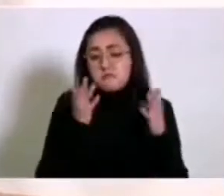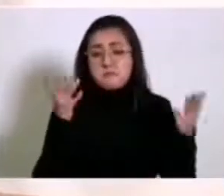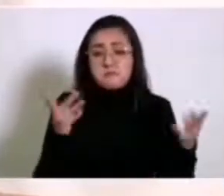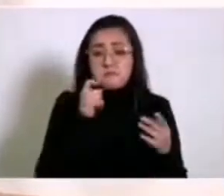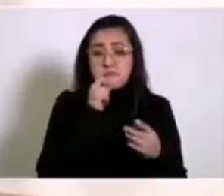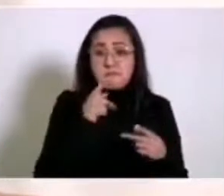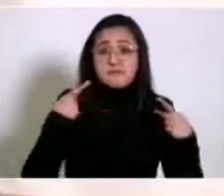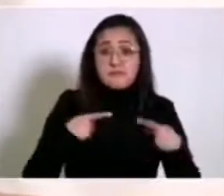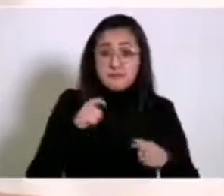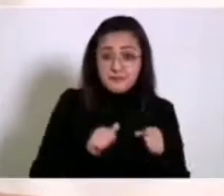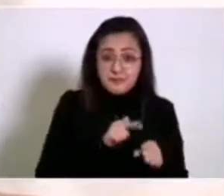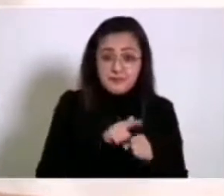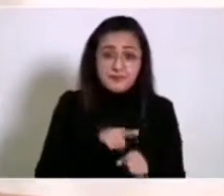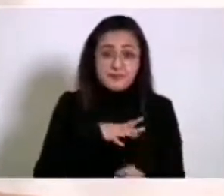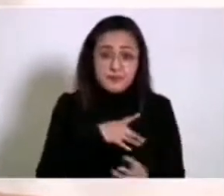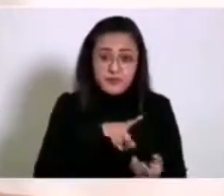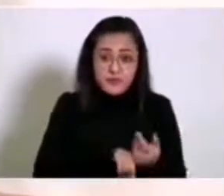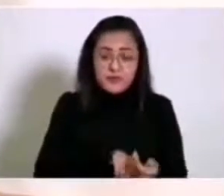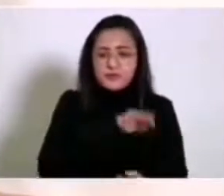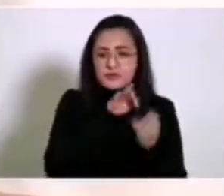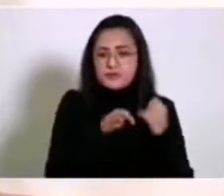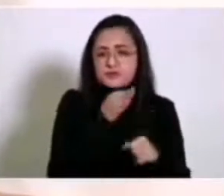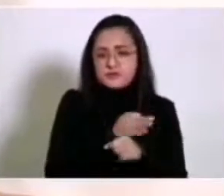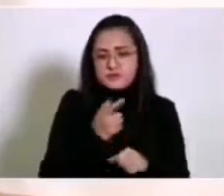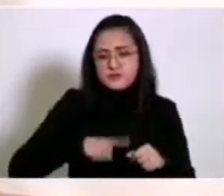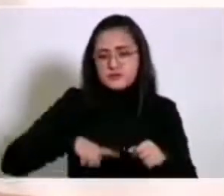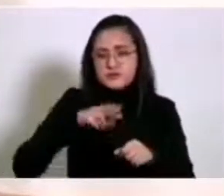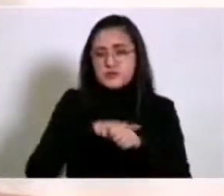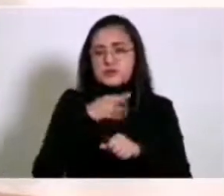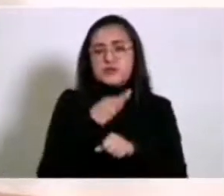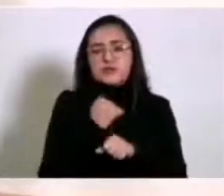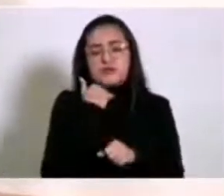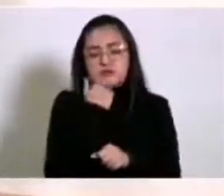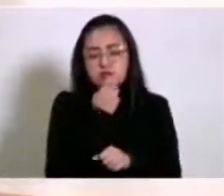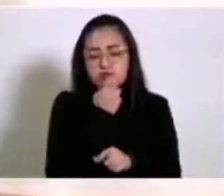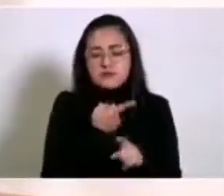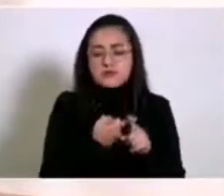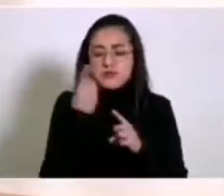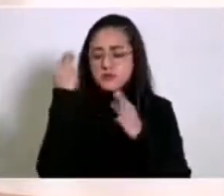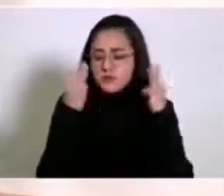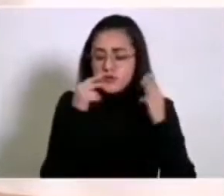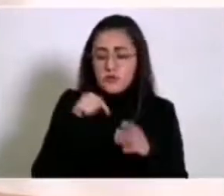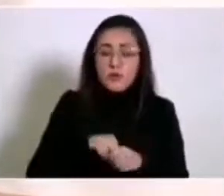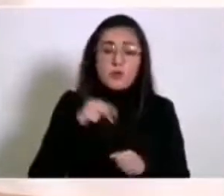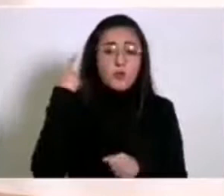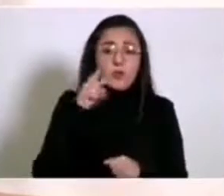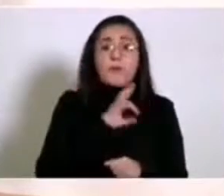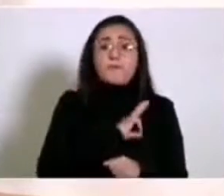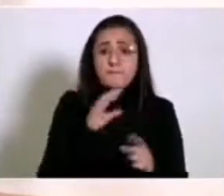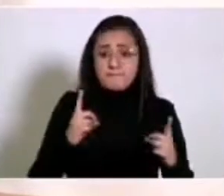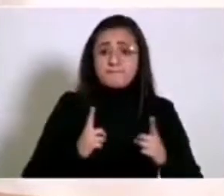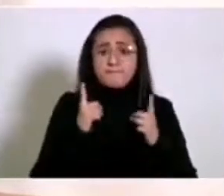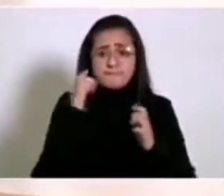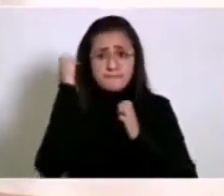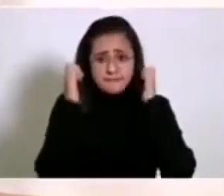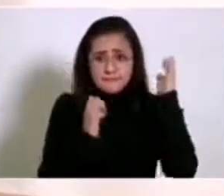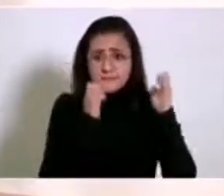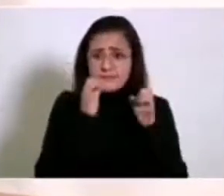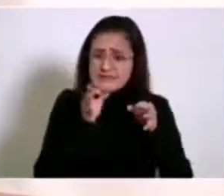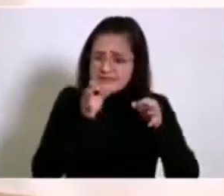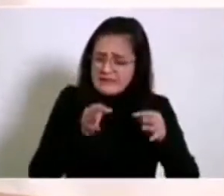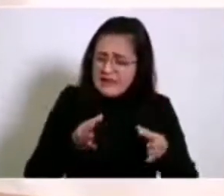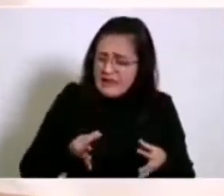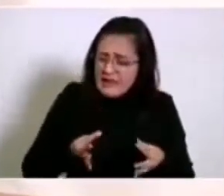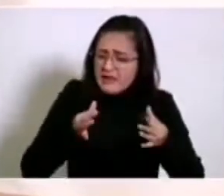vivas y ahí exhiben para finalizar tengan ahora quiero destacar que los museos de puebla pueden ofertar exposiciones de gran calidad